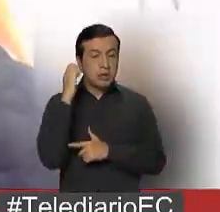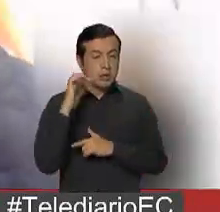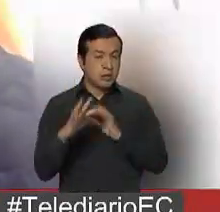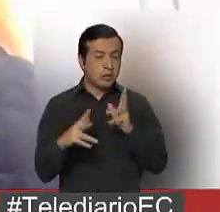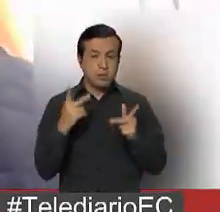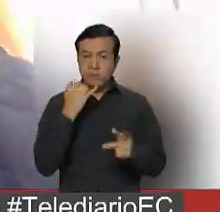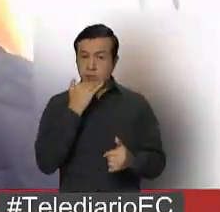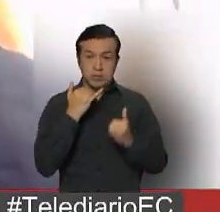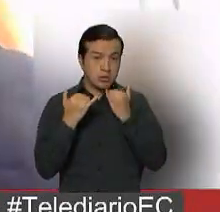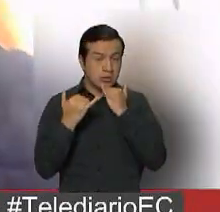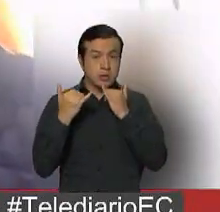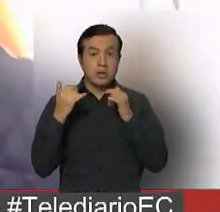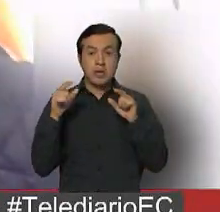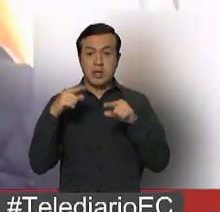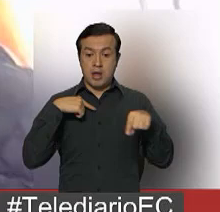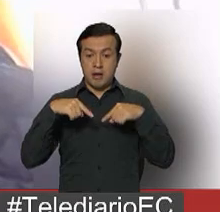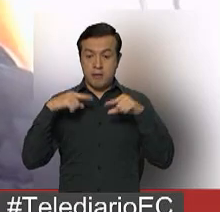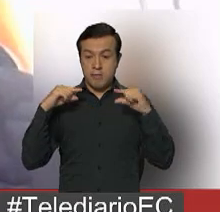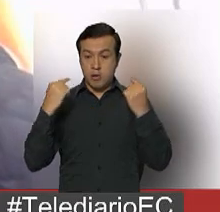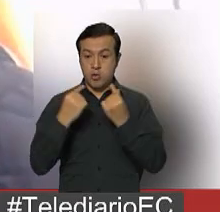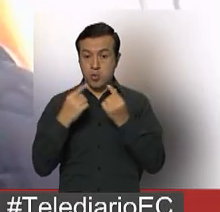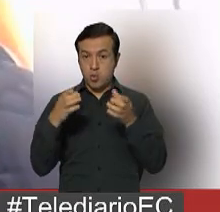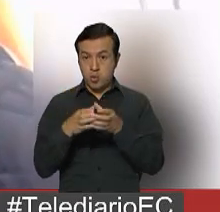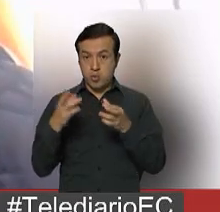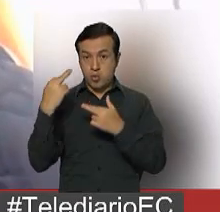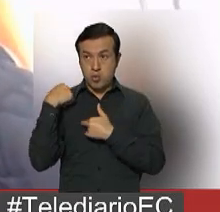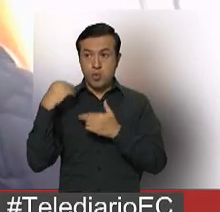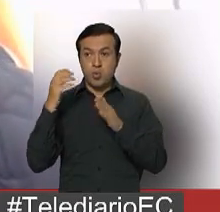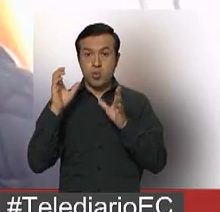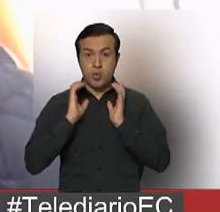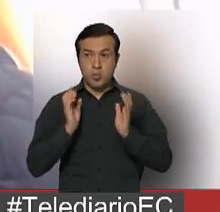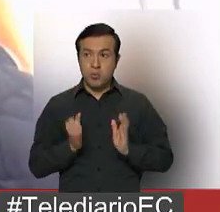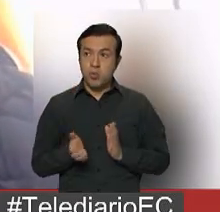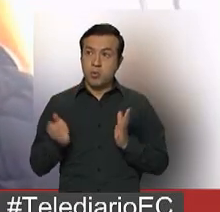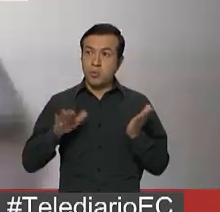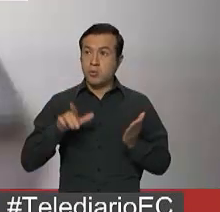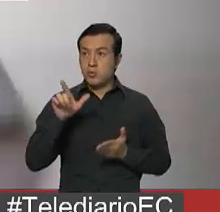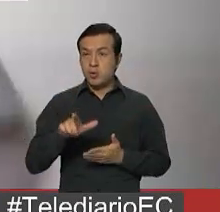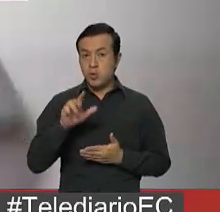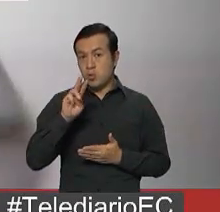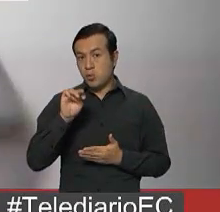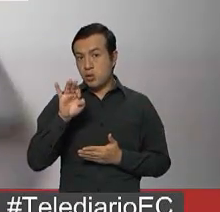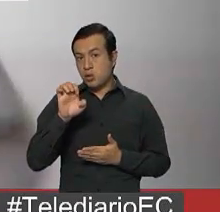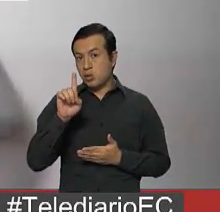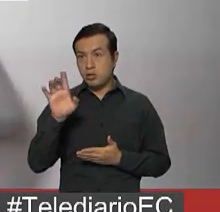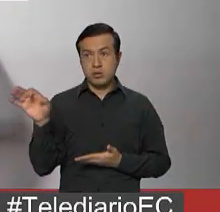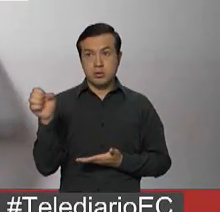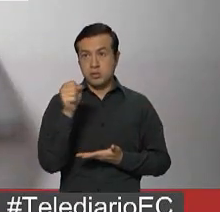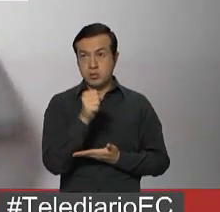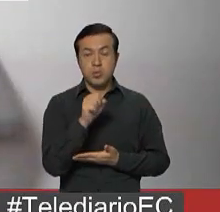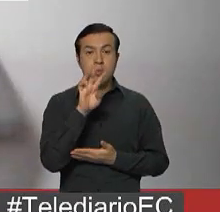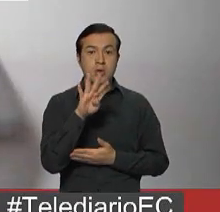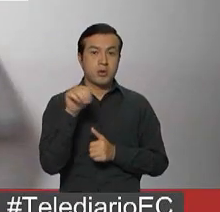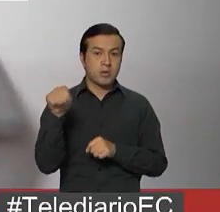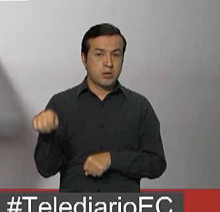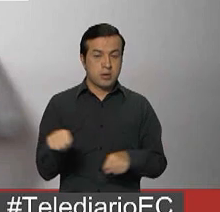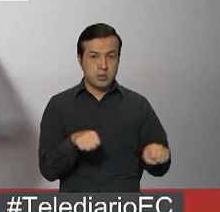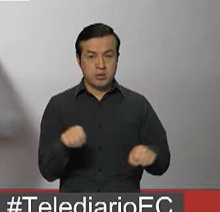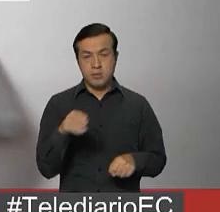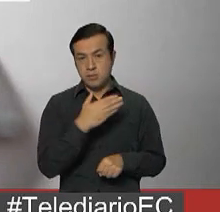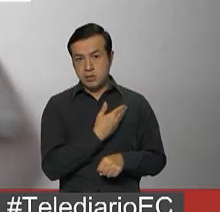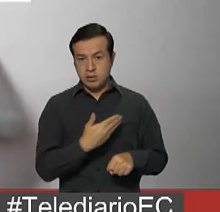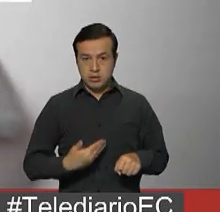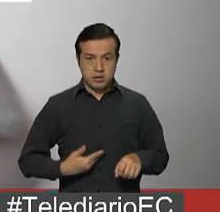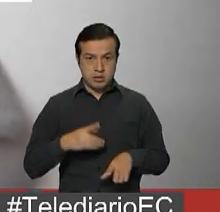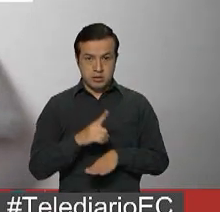el jefe de la fuerza de tarea conjunta encargada de recoger los cadáveres jorge water quien fue designado este 4 de mayo presidente del directorio